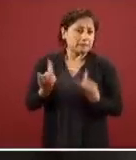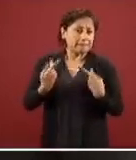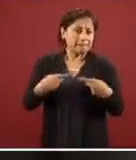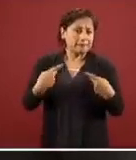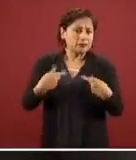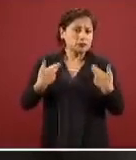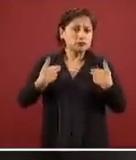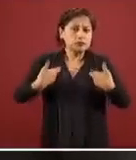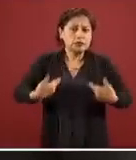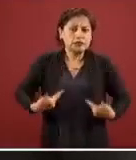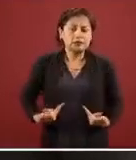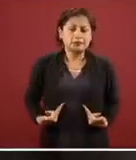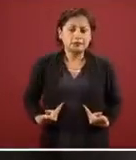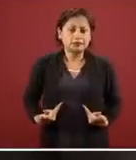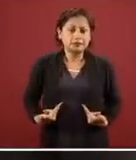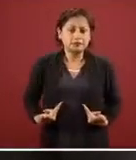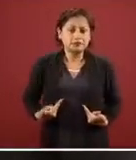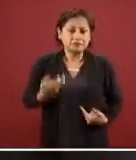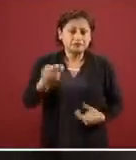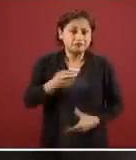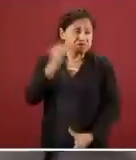No puede uno